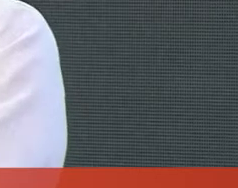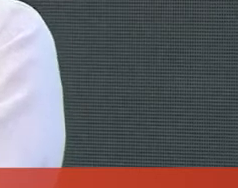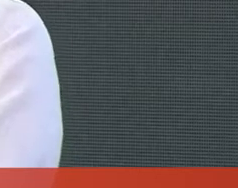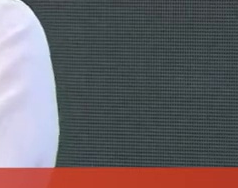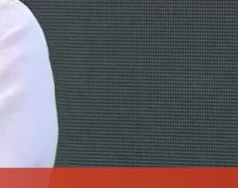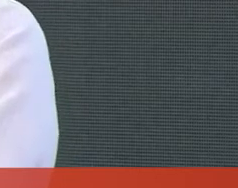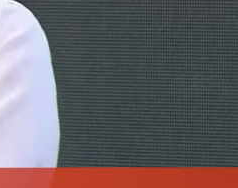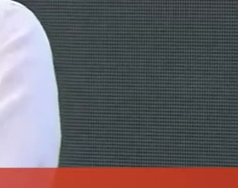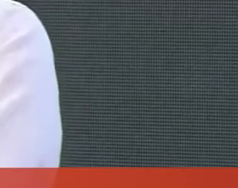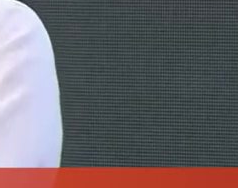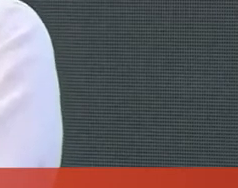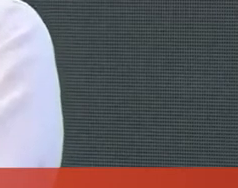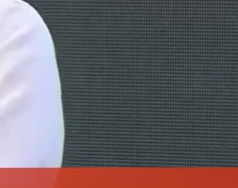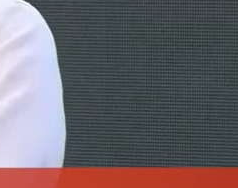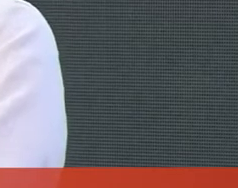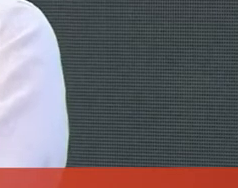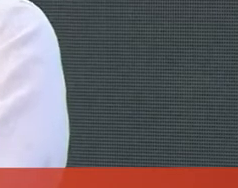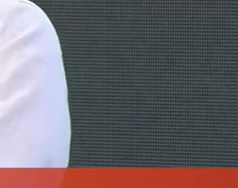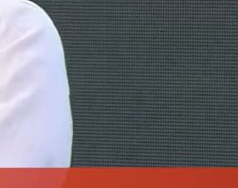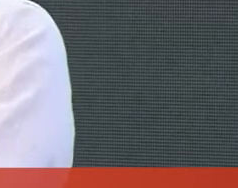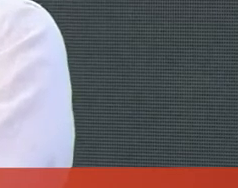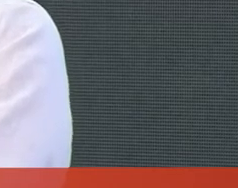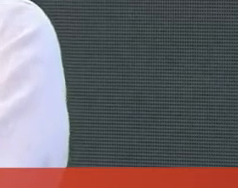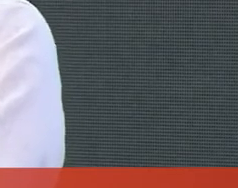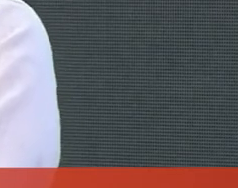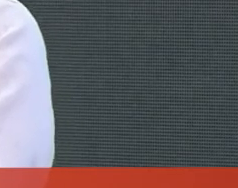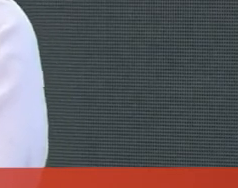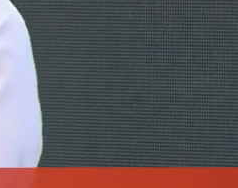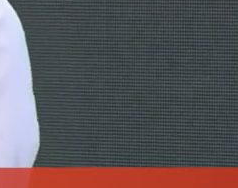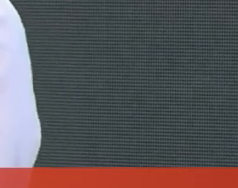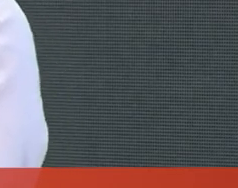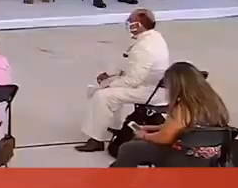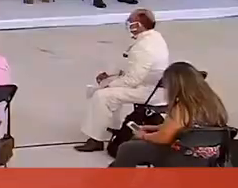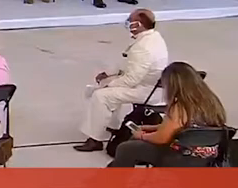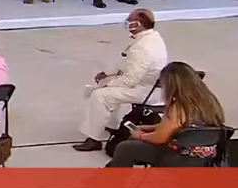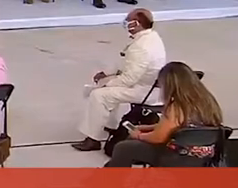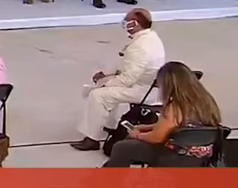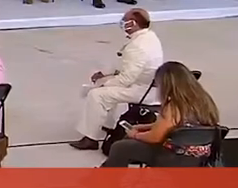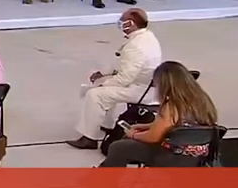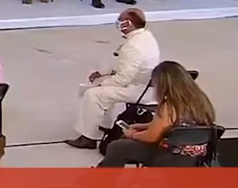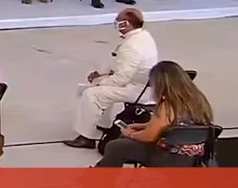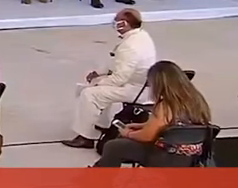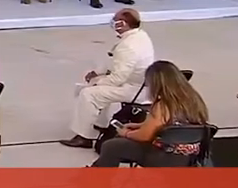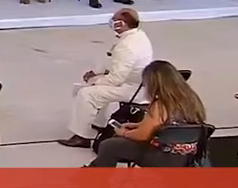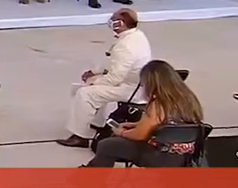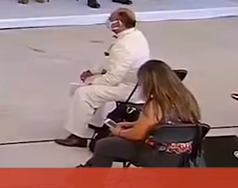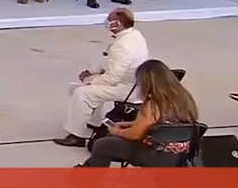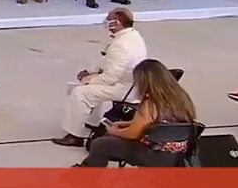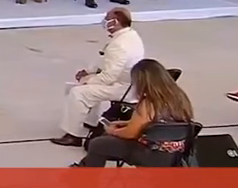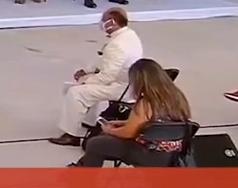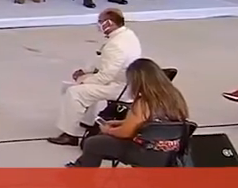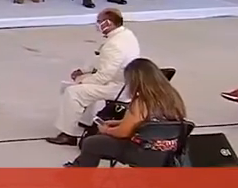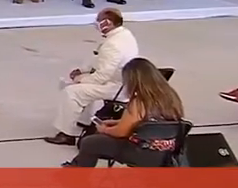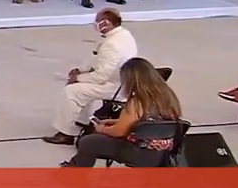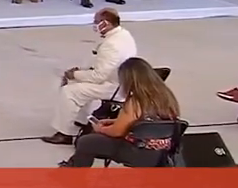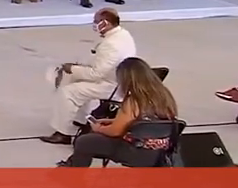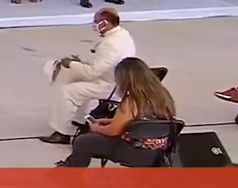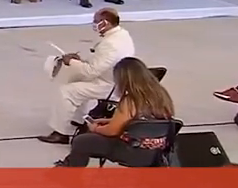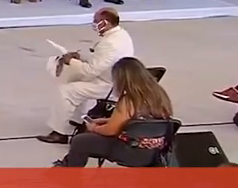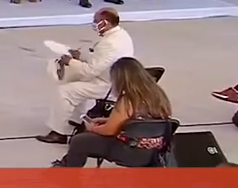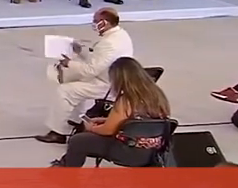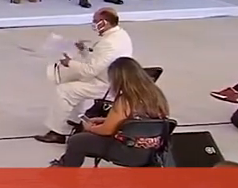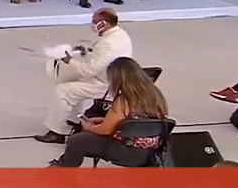Pero todavía falta. Y sobre todo, hay que reducir el costo